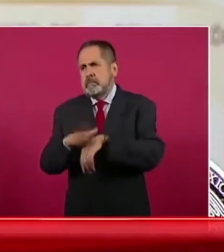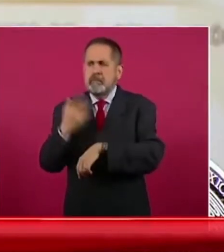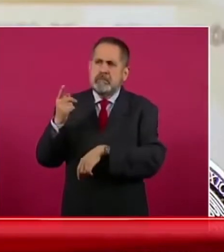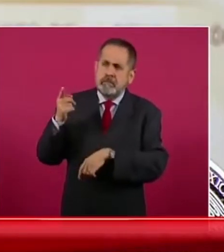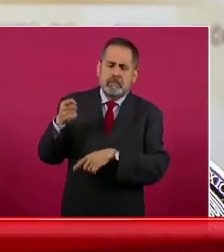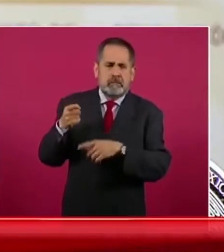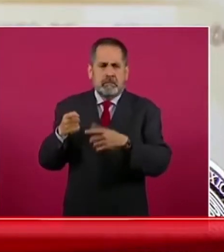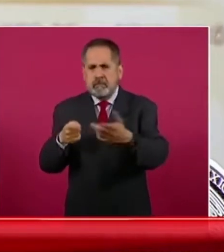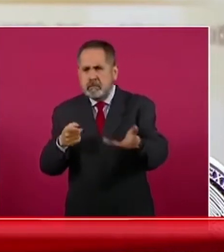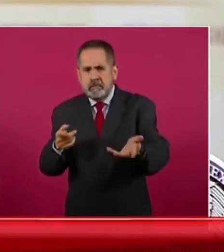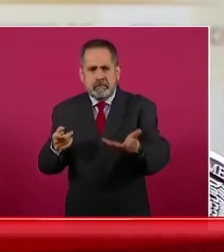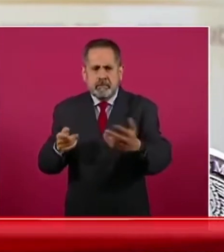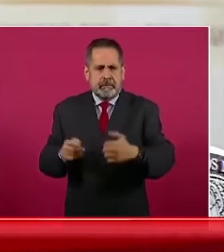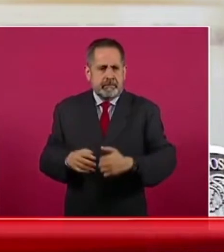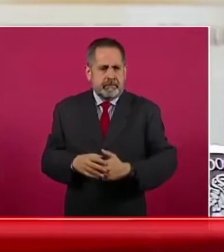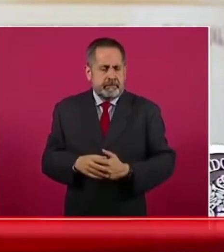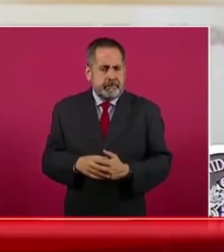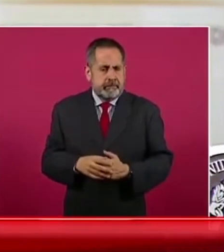porque